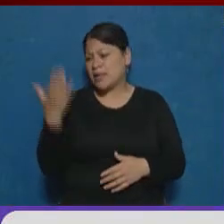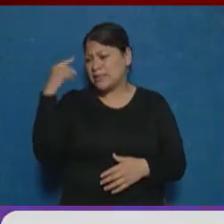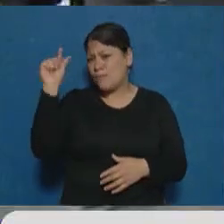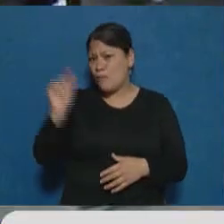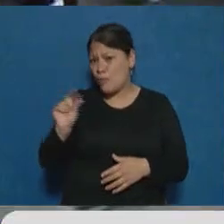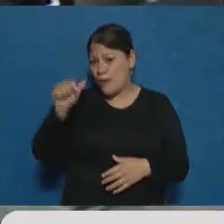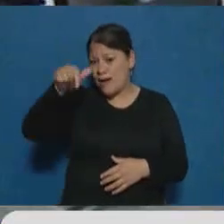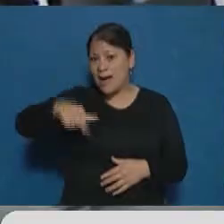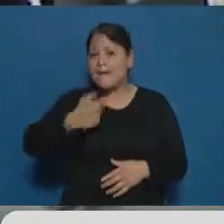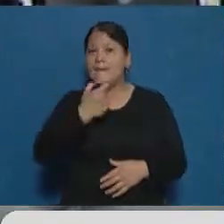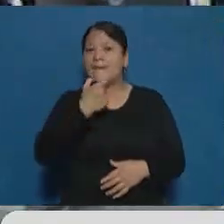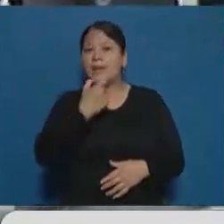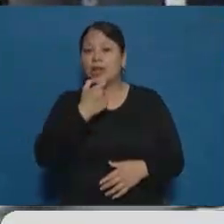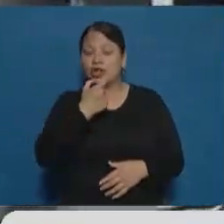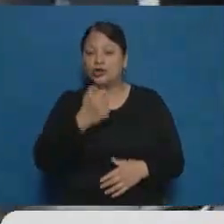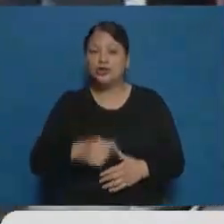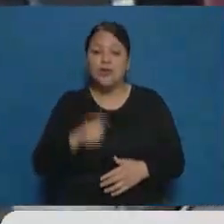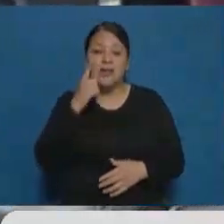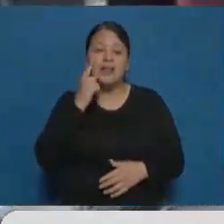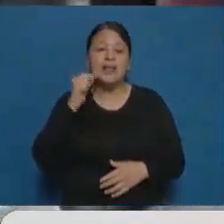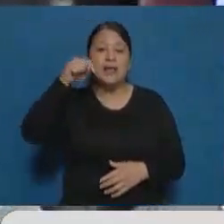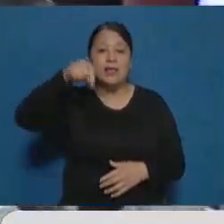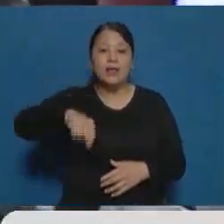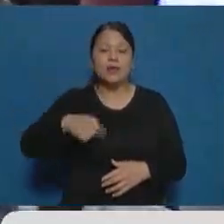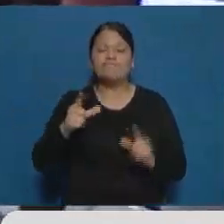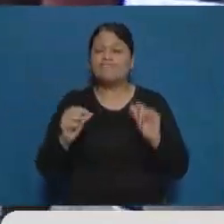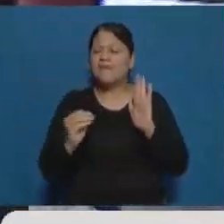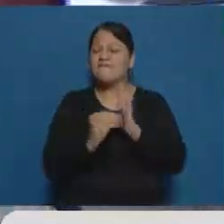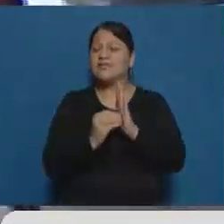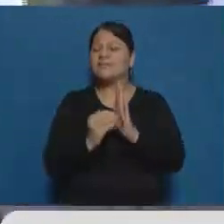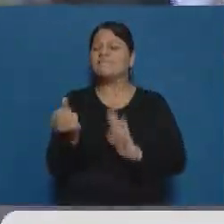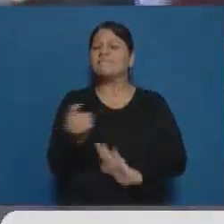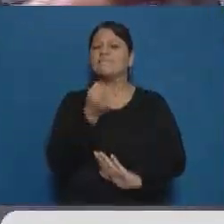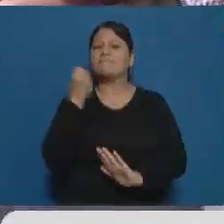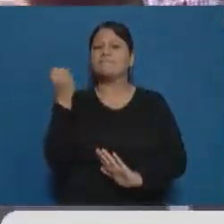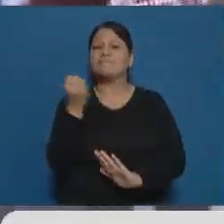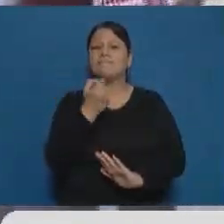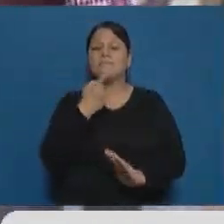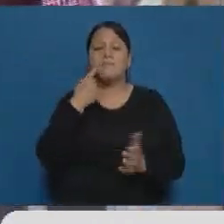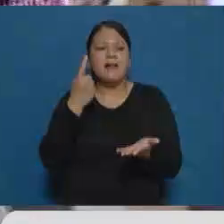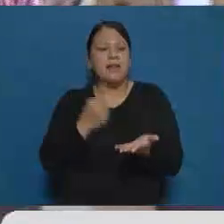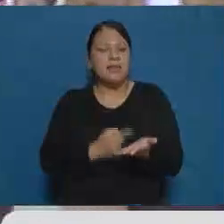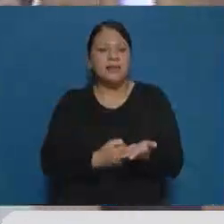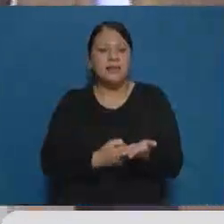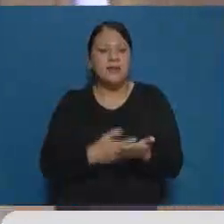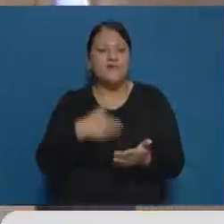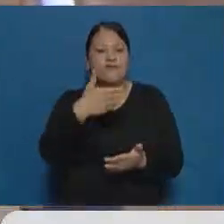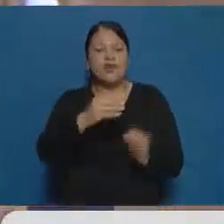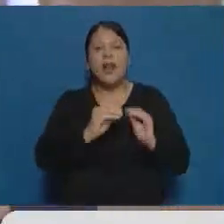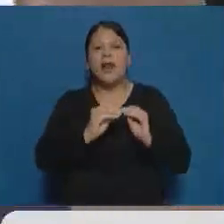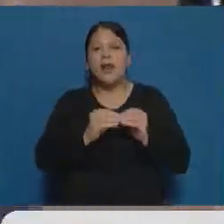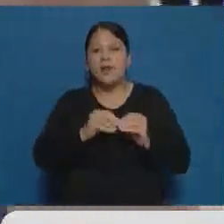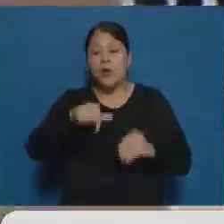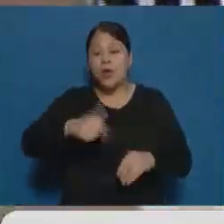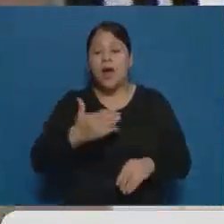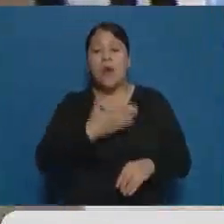muy poco tiempo aquí en Mendoza, y como decíamos, en el día de hoy es una fecha clave para decidir, por supuesto, el futuro de la causa.